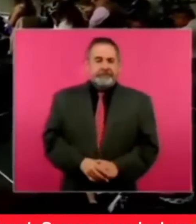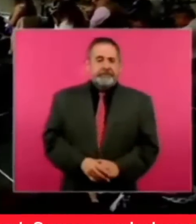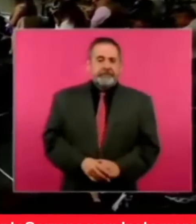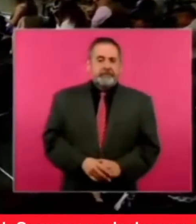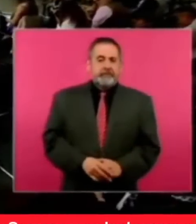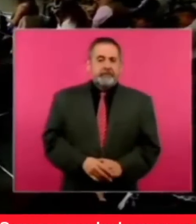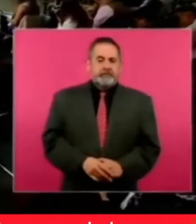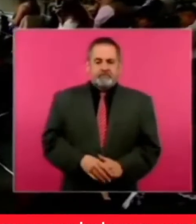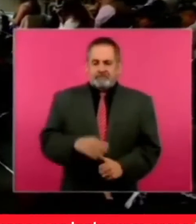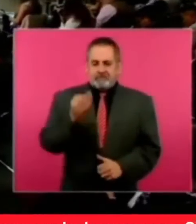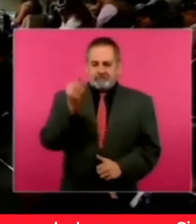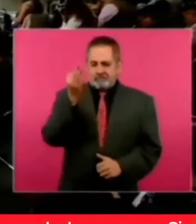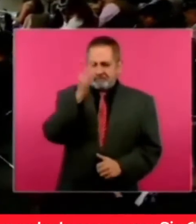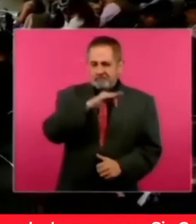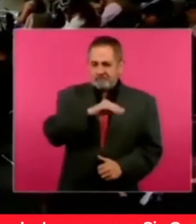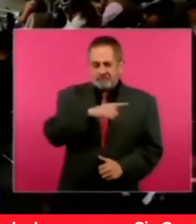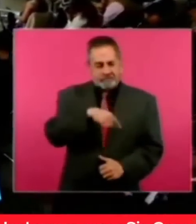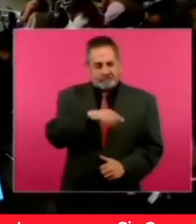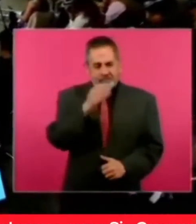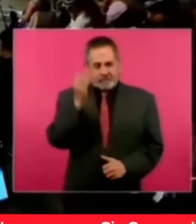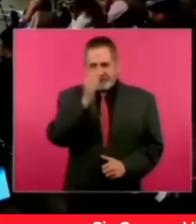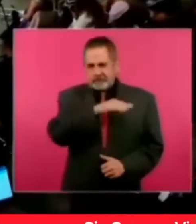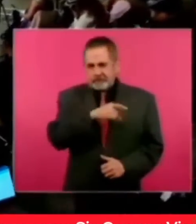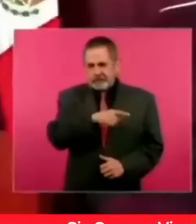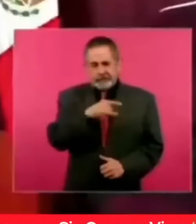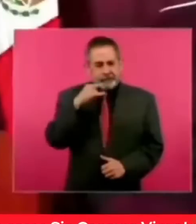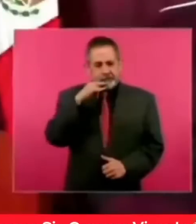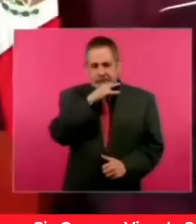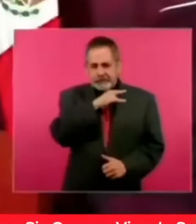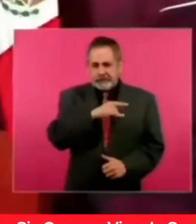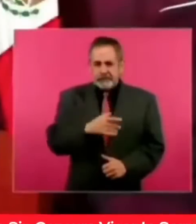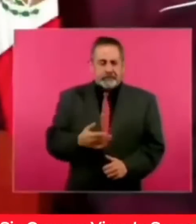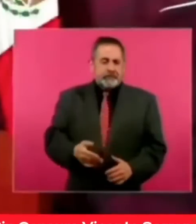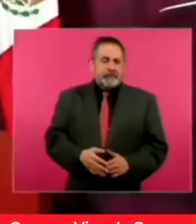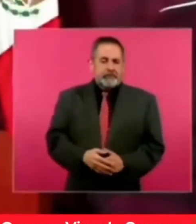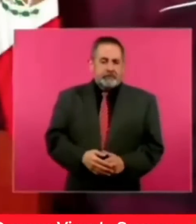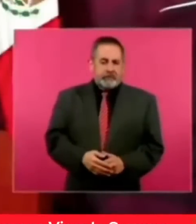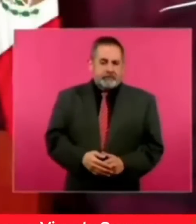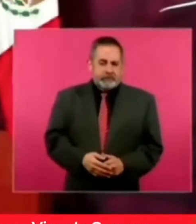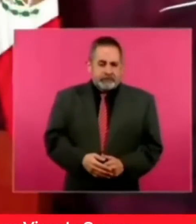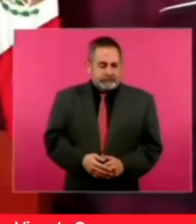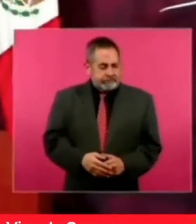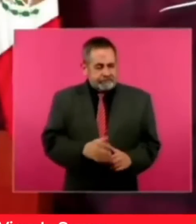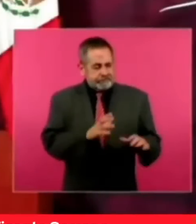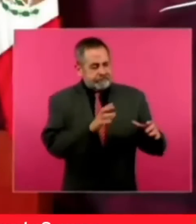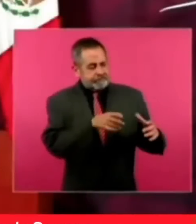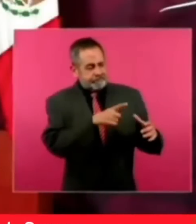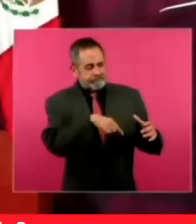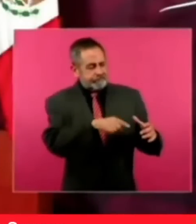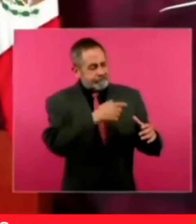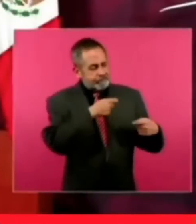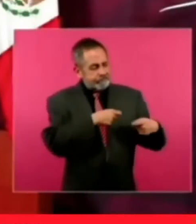de adversarios, además más de hipócritas, los conservadores?